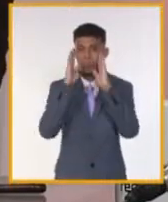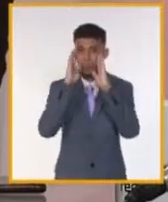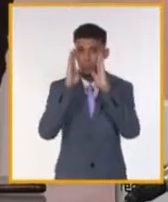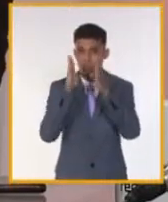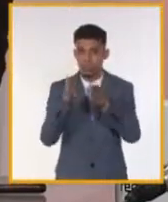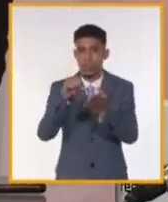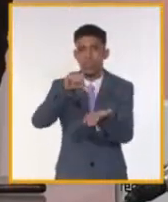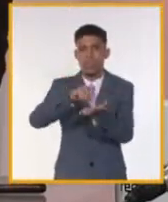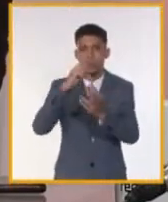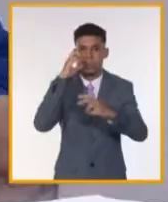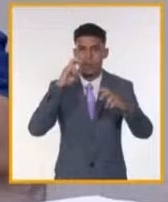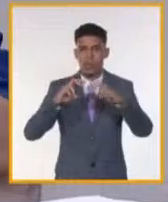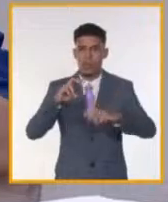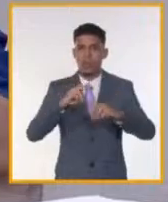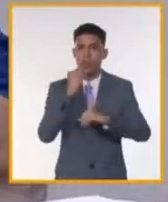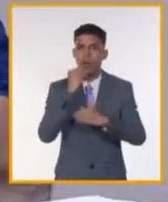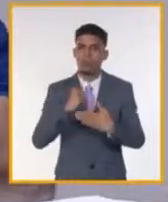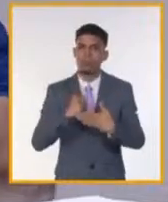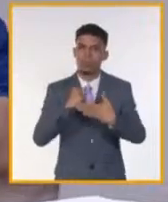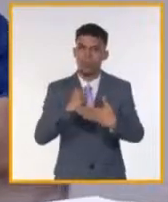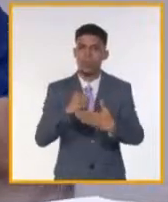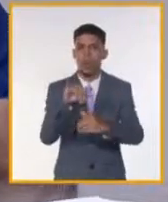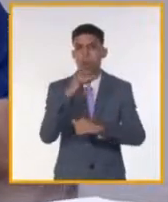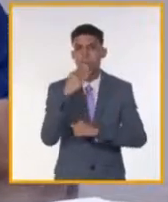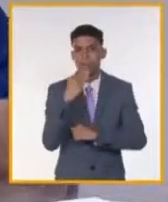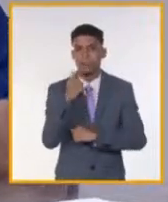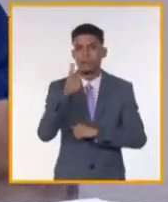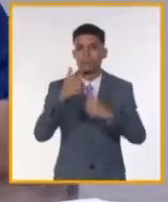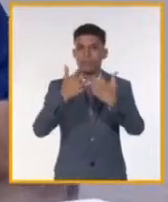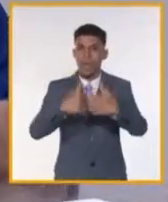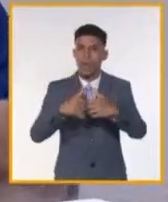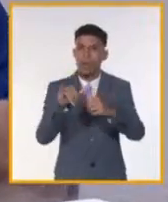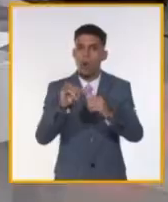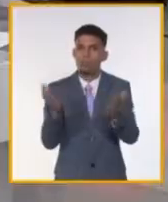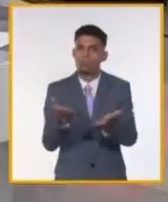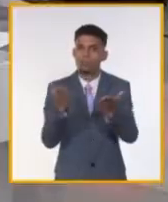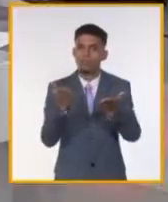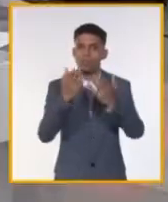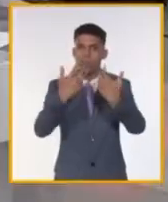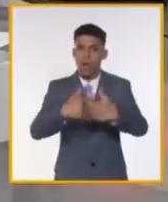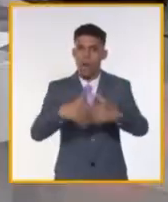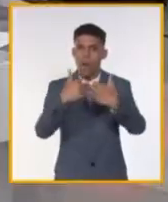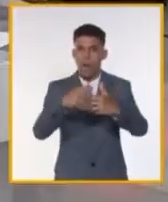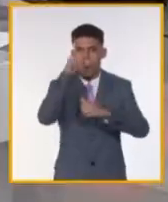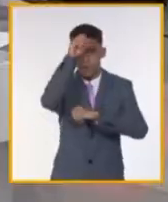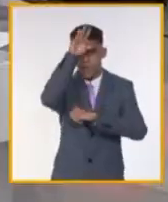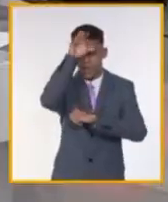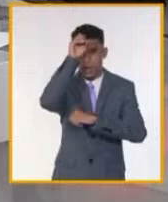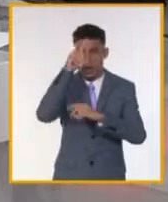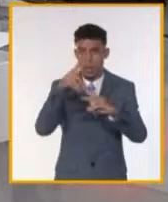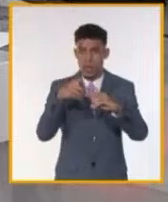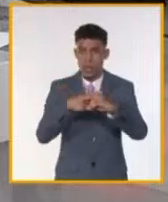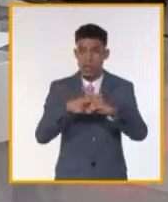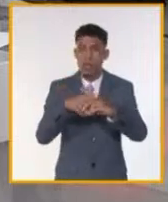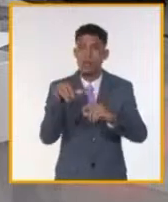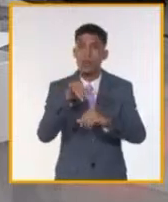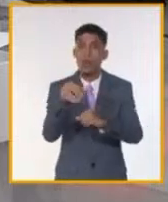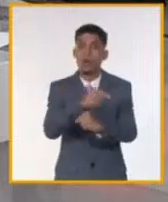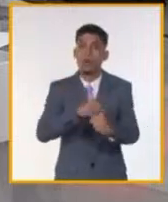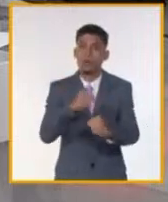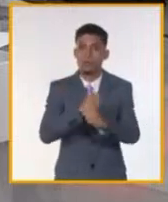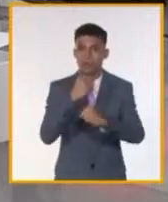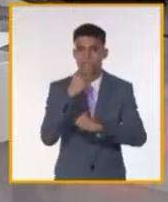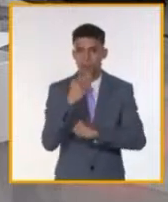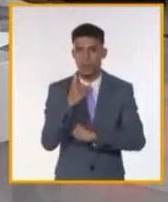Investigación, para poder mejorar, desarrollar más esa producción minera del país y a la vez darle un uso cada vez